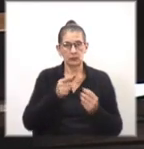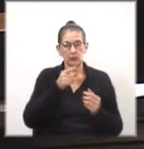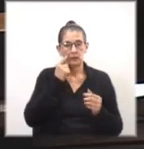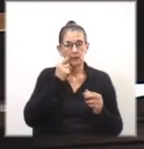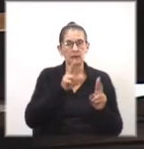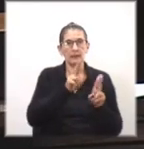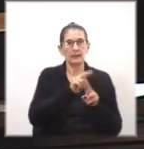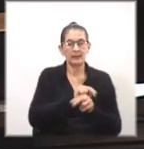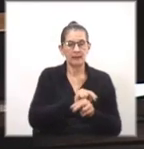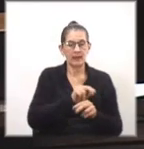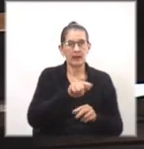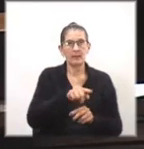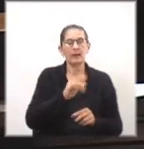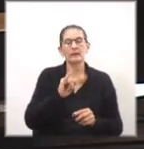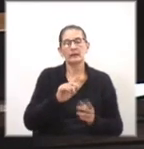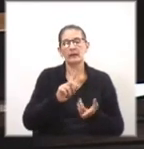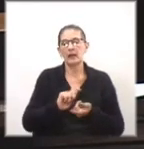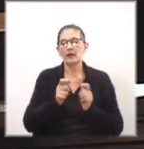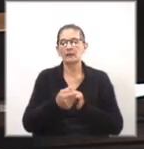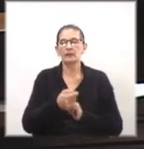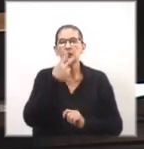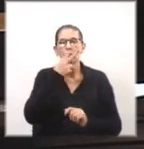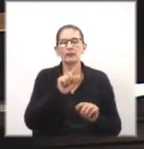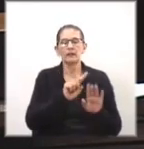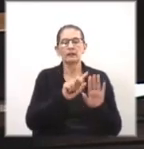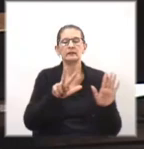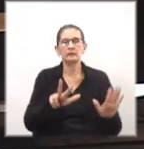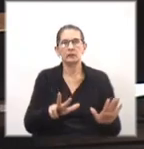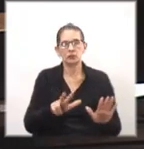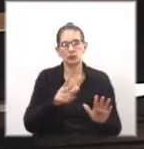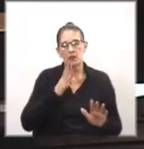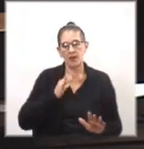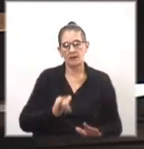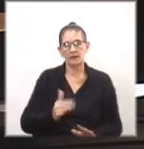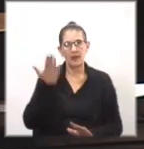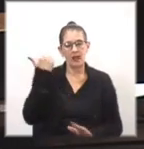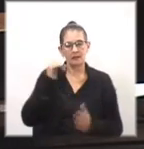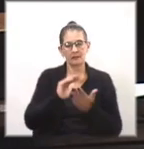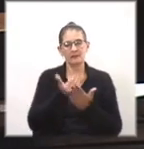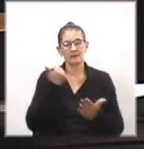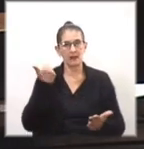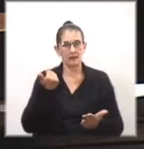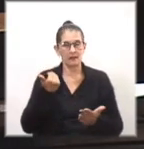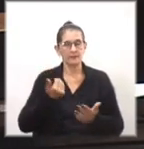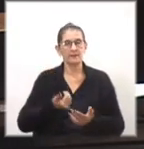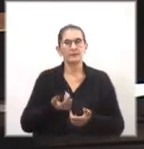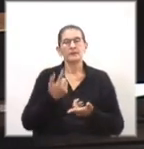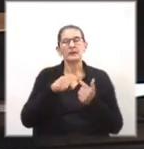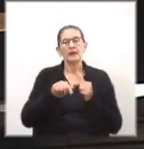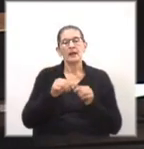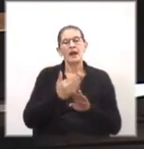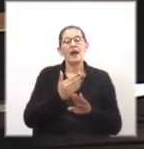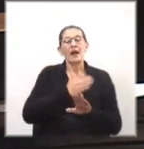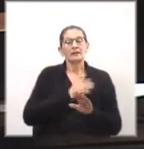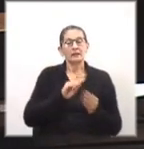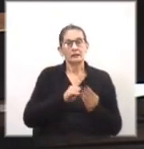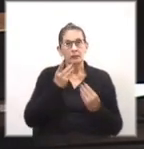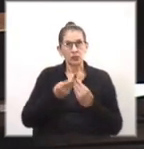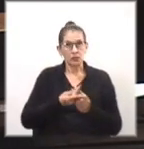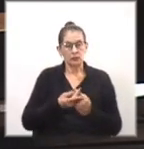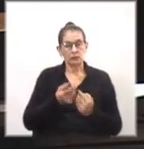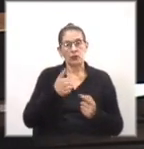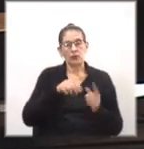reinstala privilegios que la reforma del 2018 había quitado. El anteproyecto elaborado por el